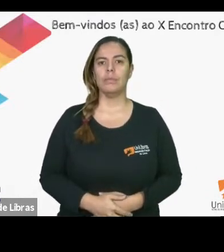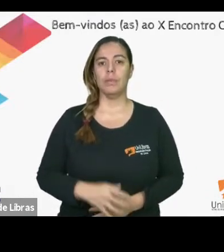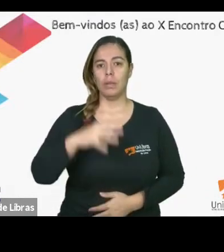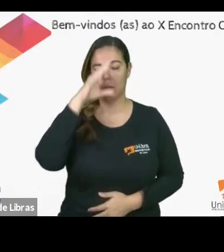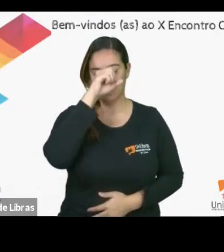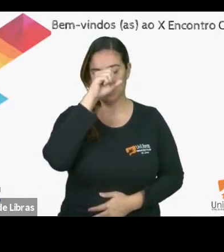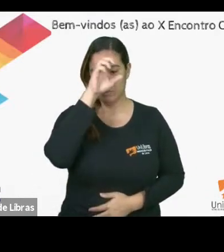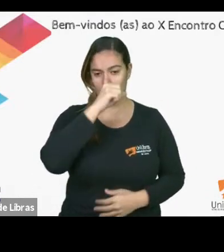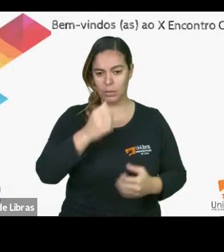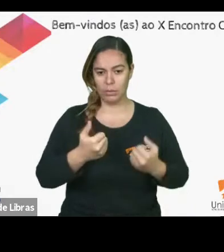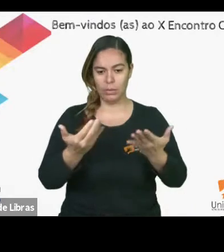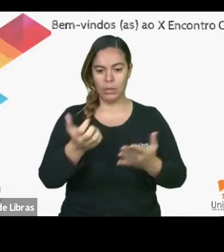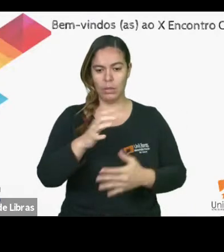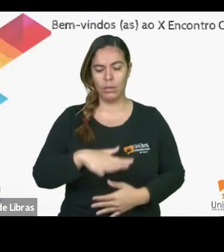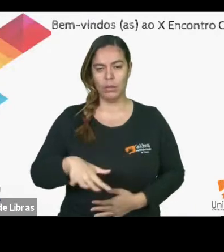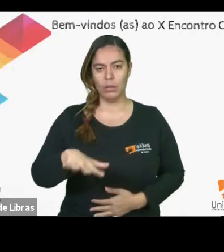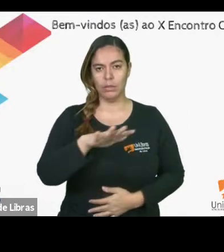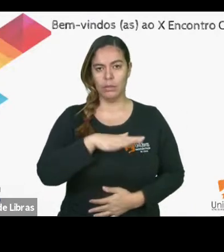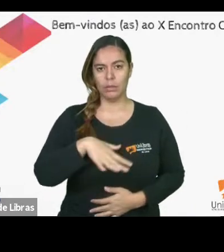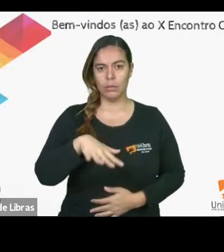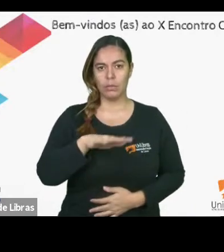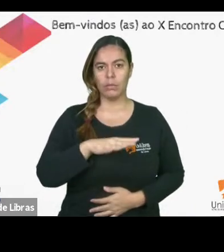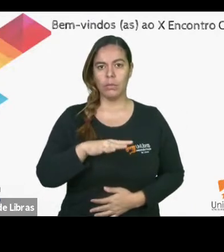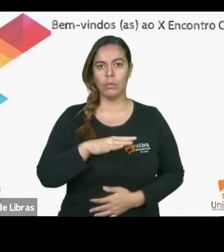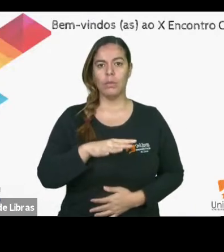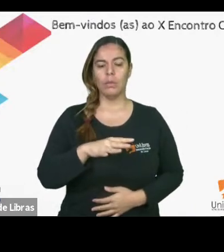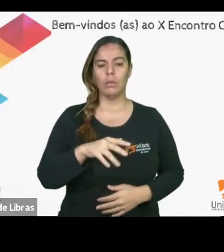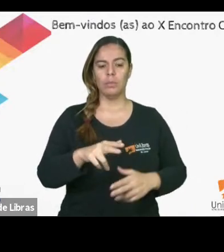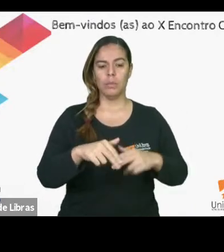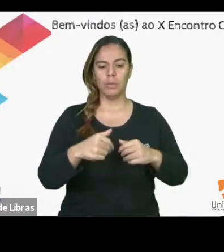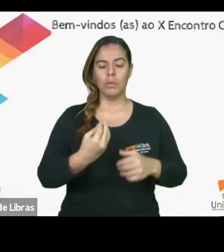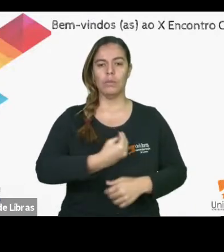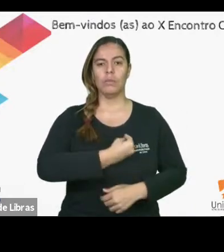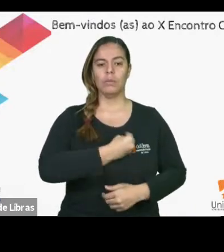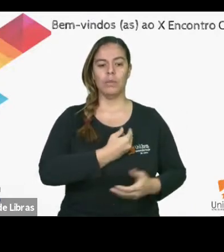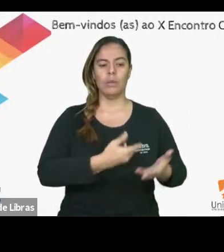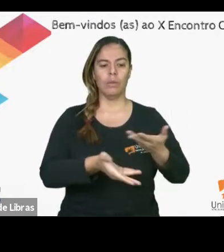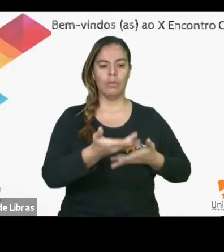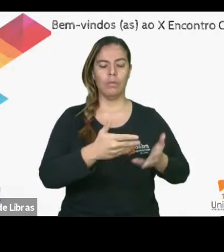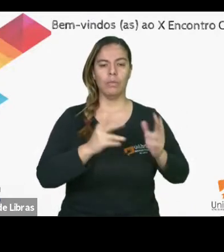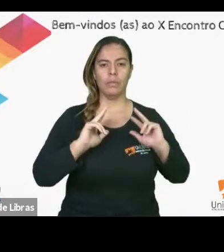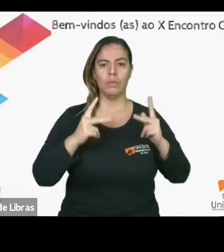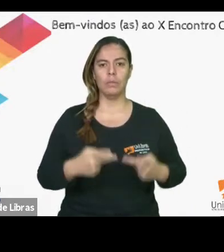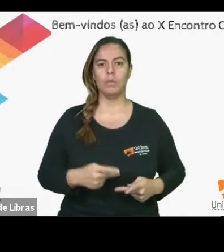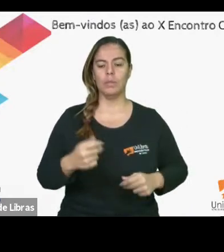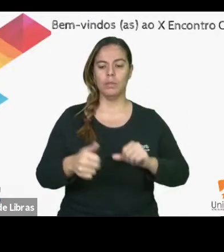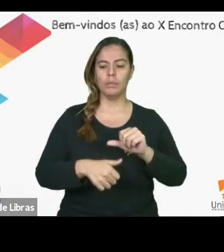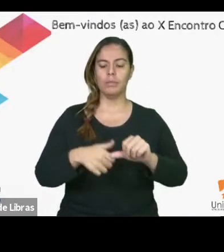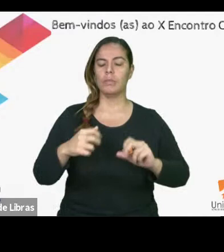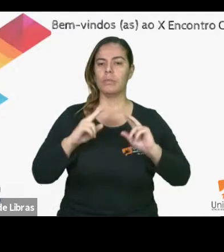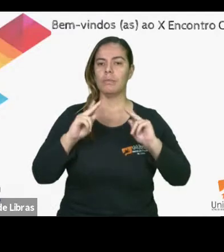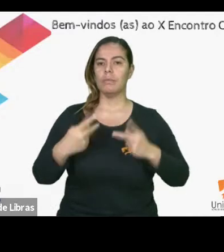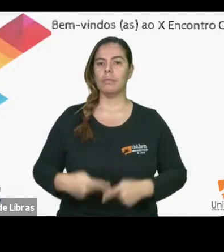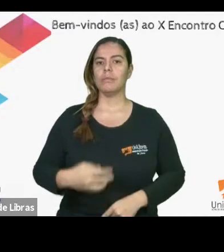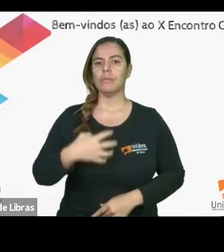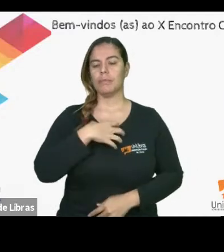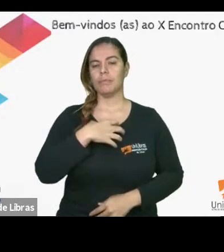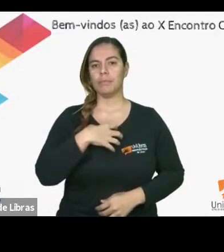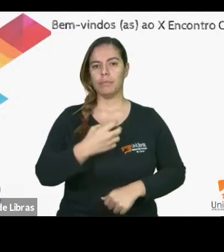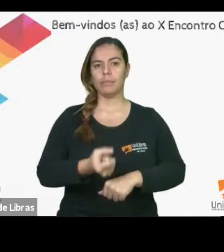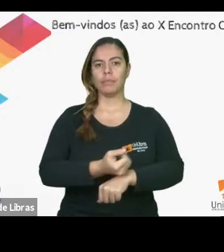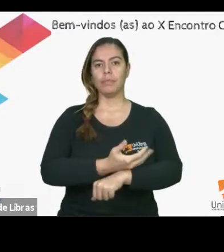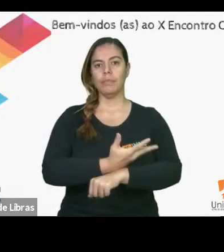da en el ámbito, el aprendizaje, la convivencia humana que humaniza a los humanos, se da en el ámbito de lo